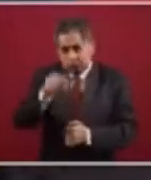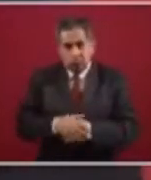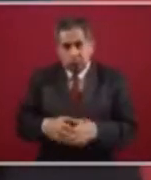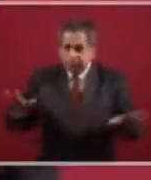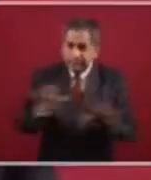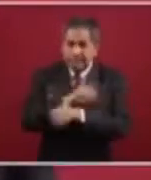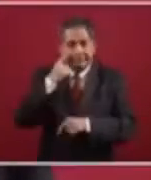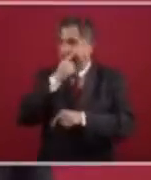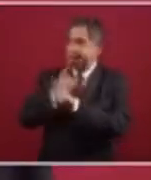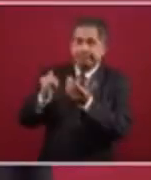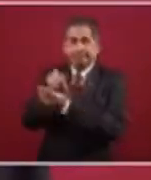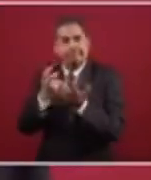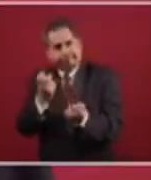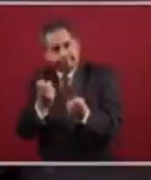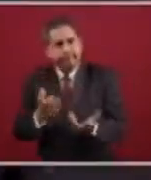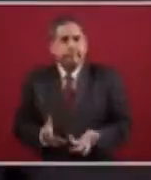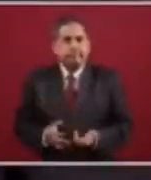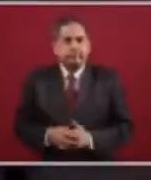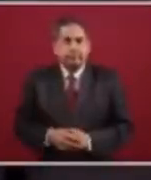gente votó para que haya democracia.